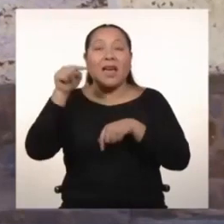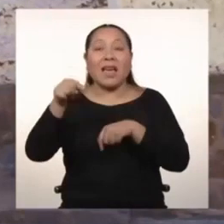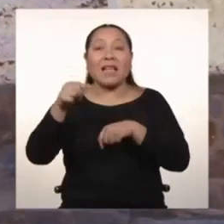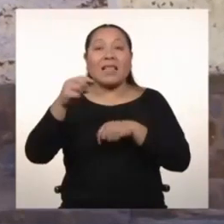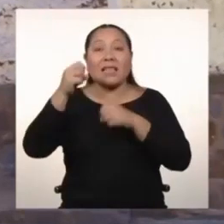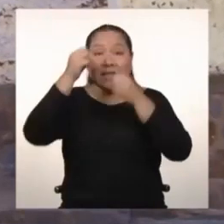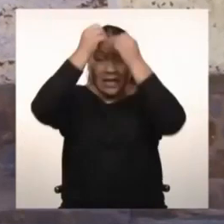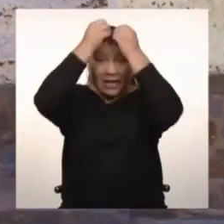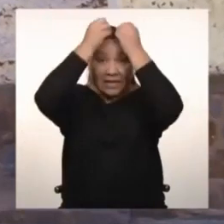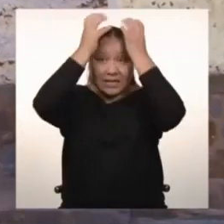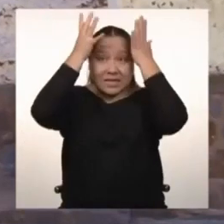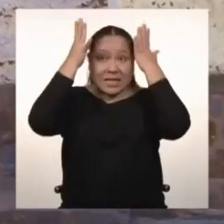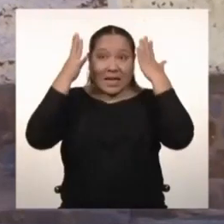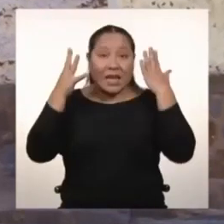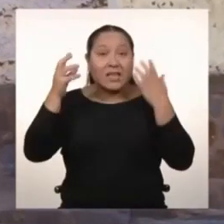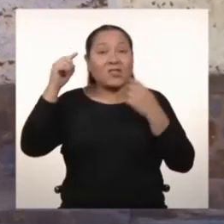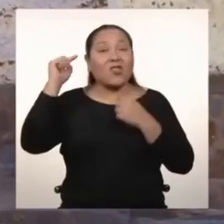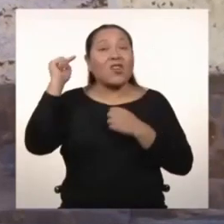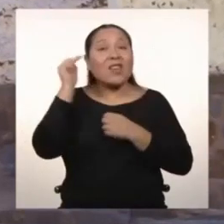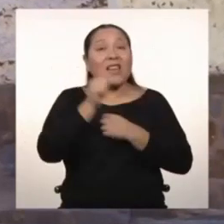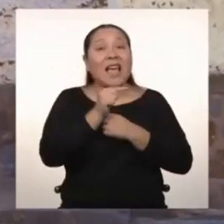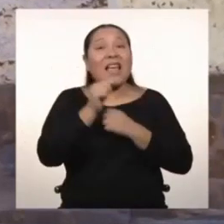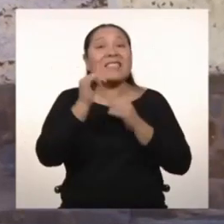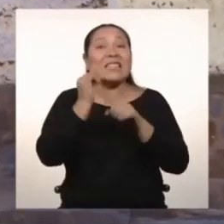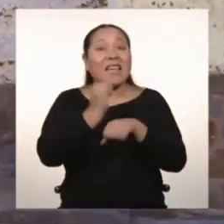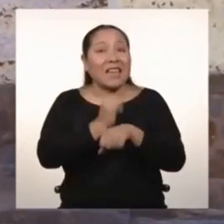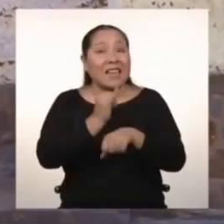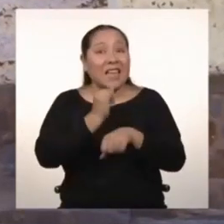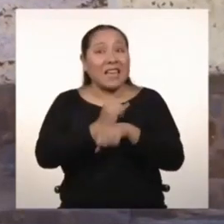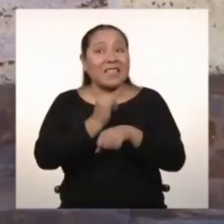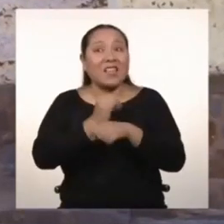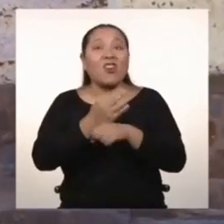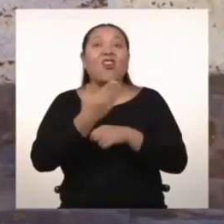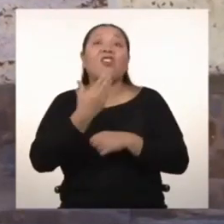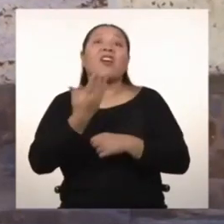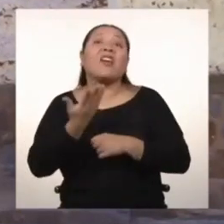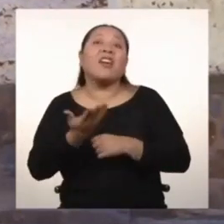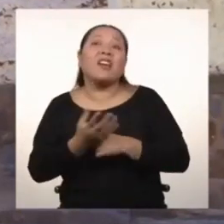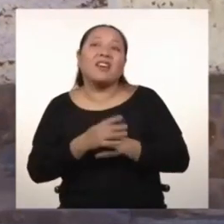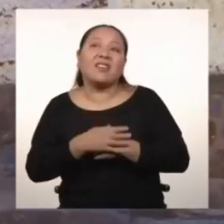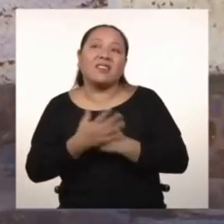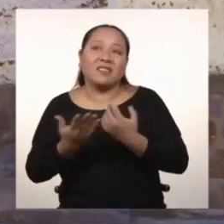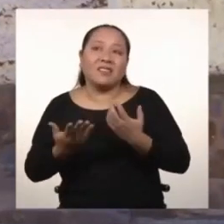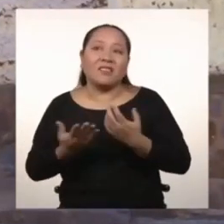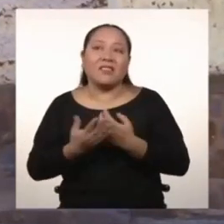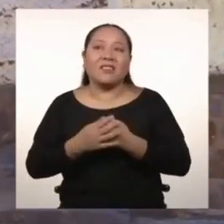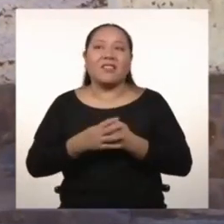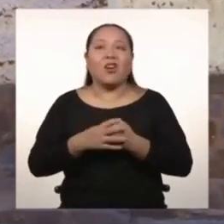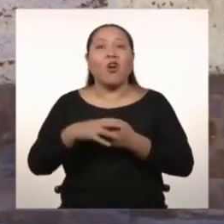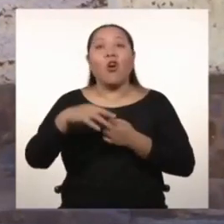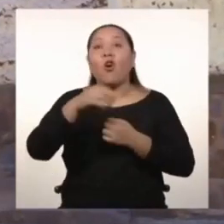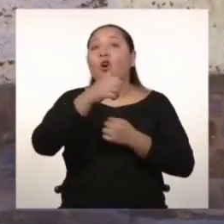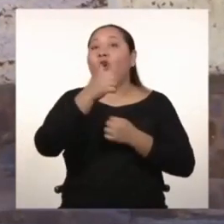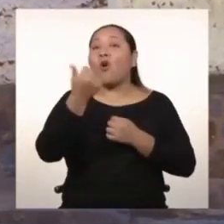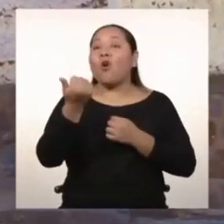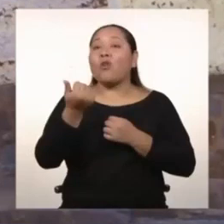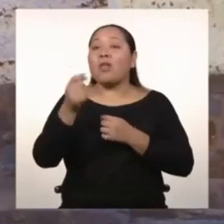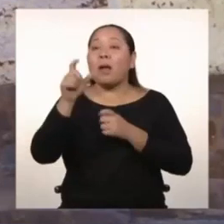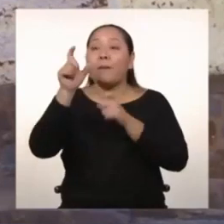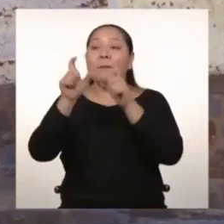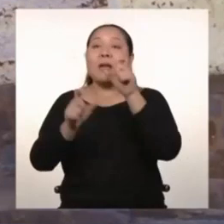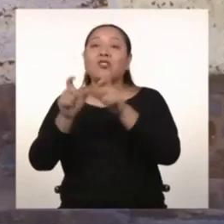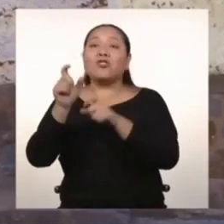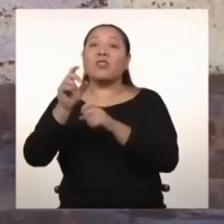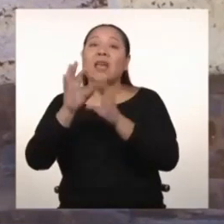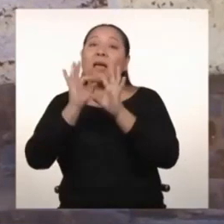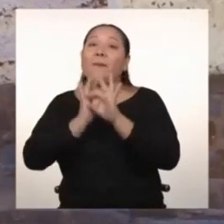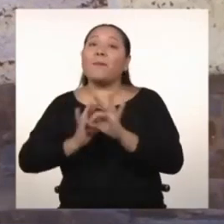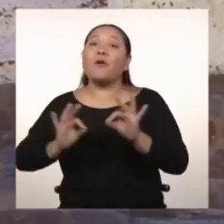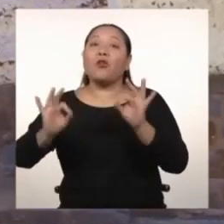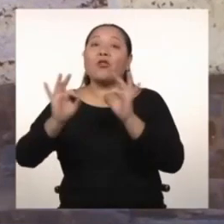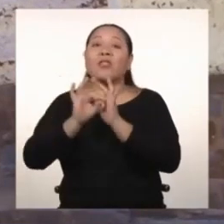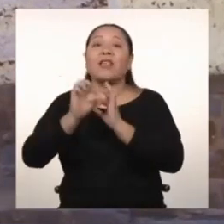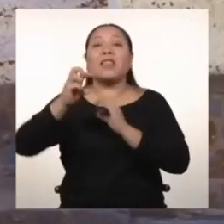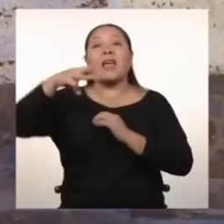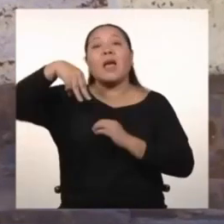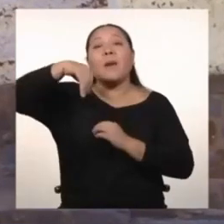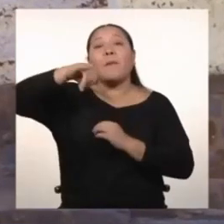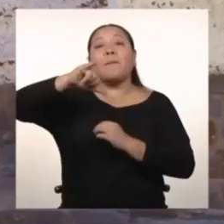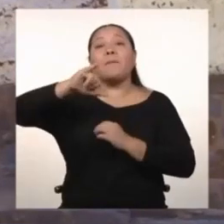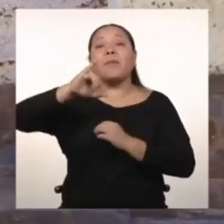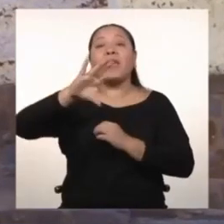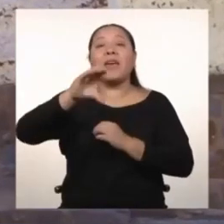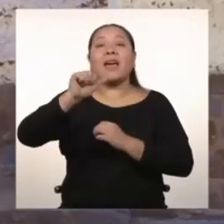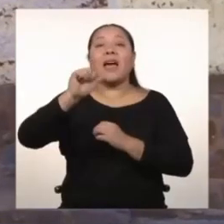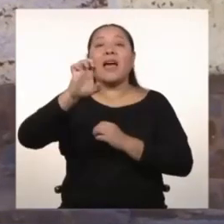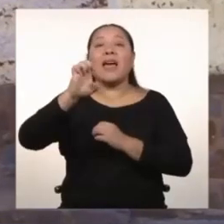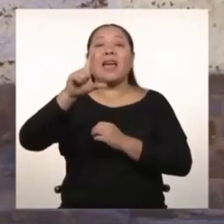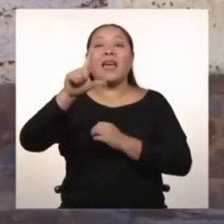casó en esta misma iglesia. ¿Con quién? Pues nada menos que con otro personaje importante en esta historia, Micaela